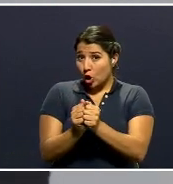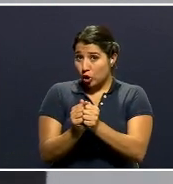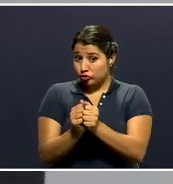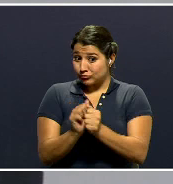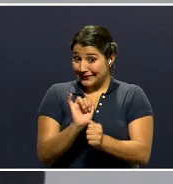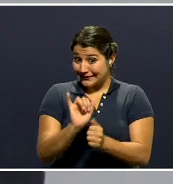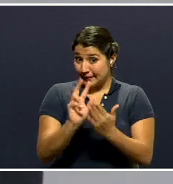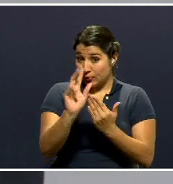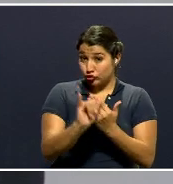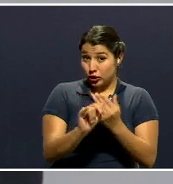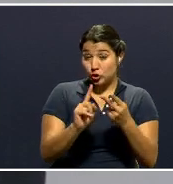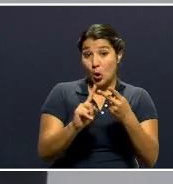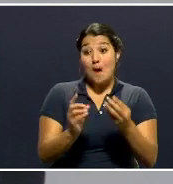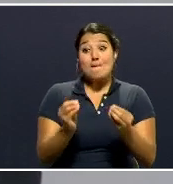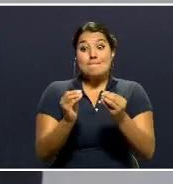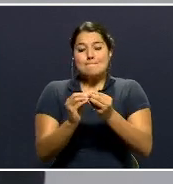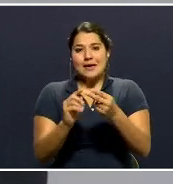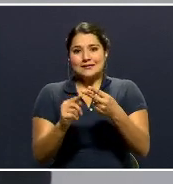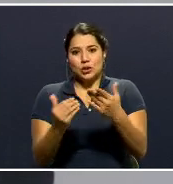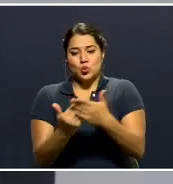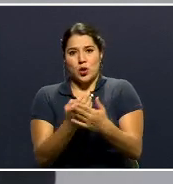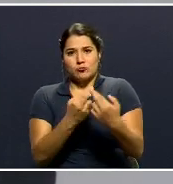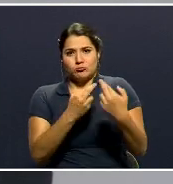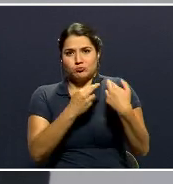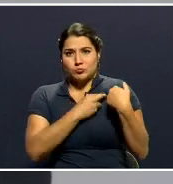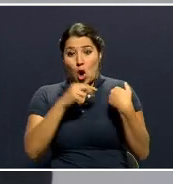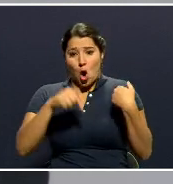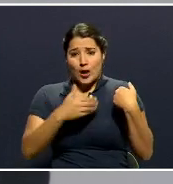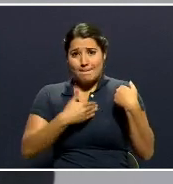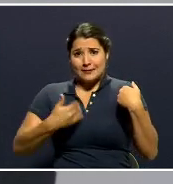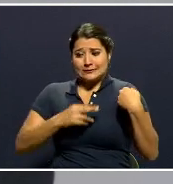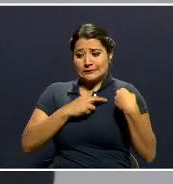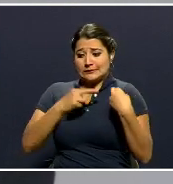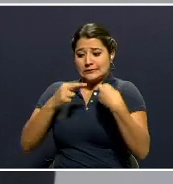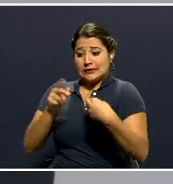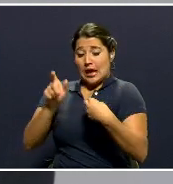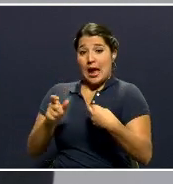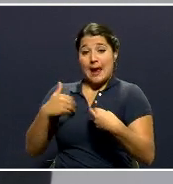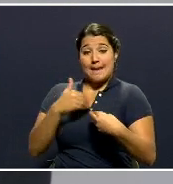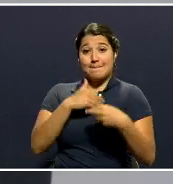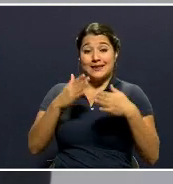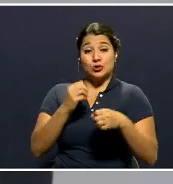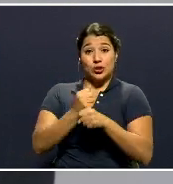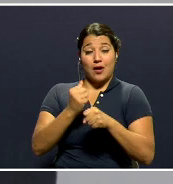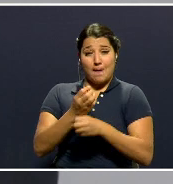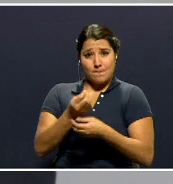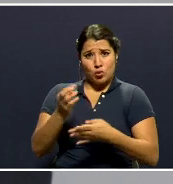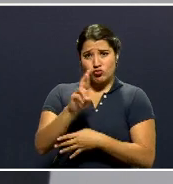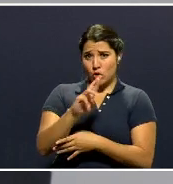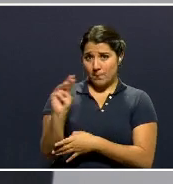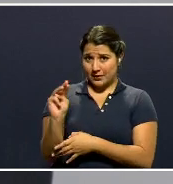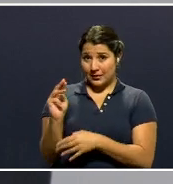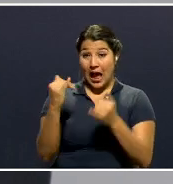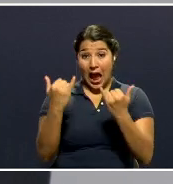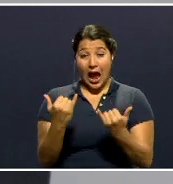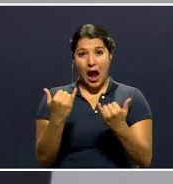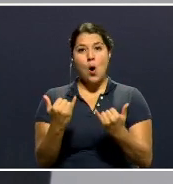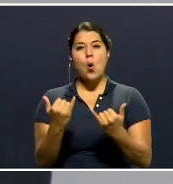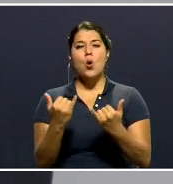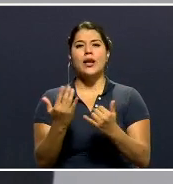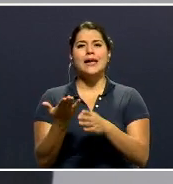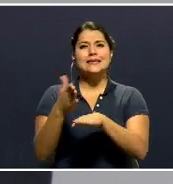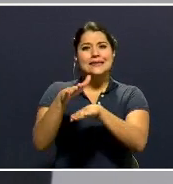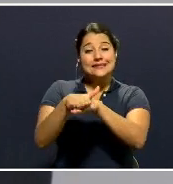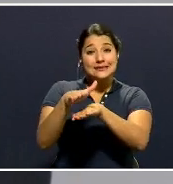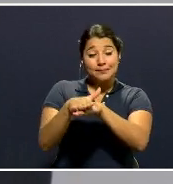que el presidente le asignó hoy al ministro de Obras Públicas, Rodolfo Méndez Mata. El especialista en infraestructura